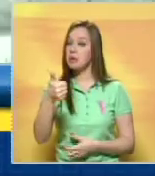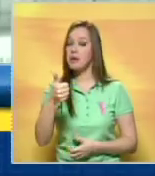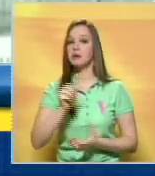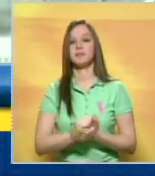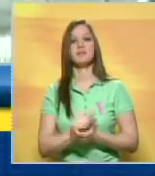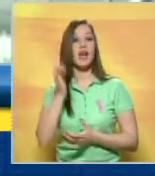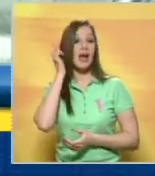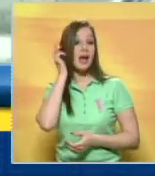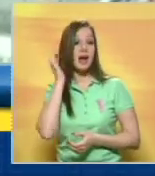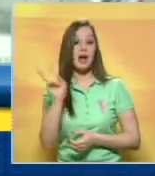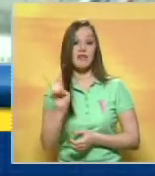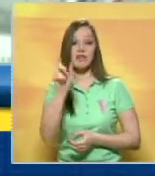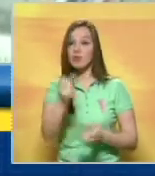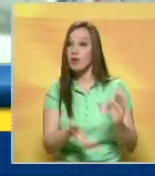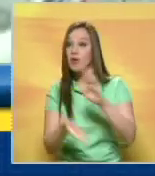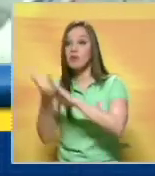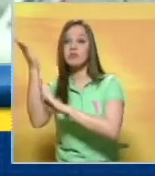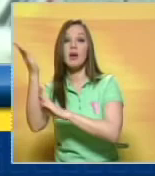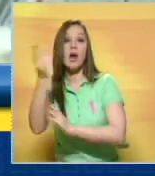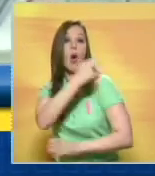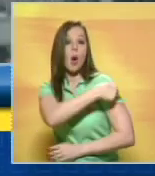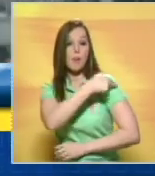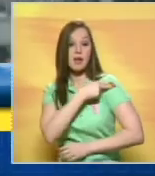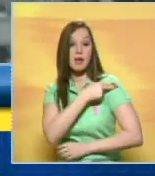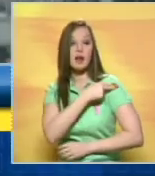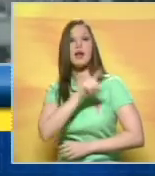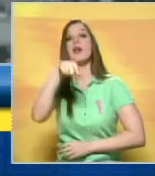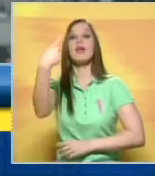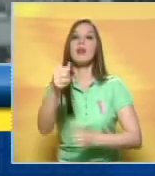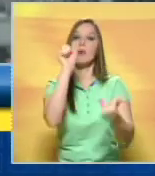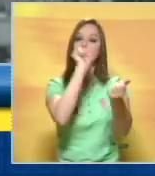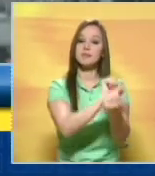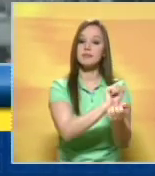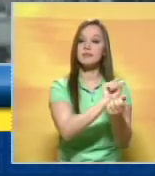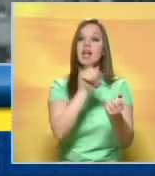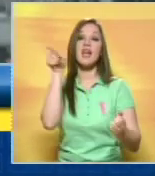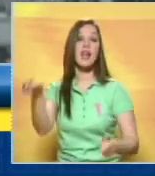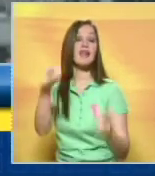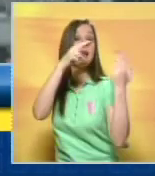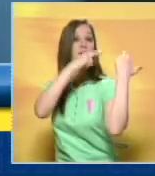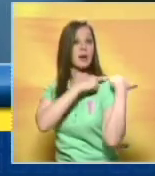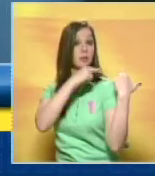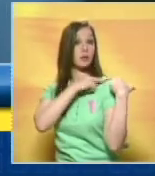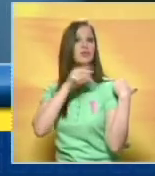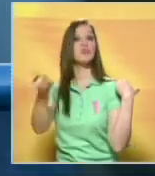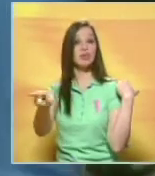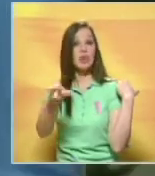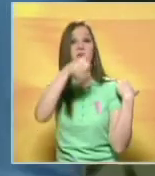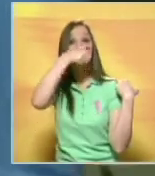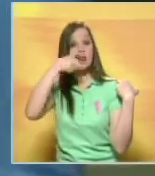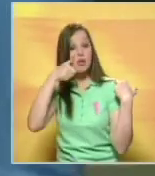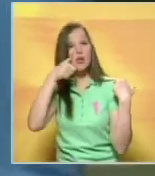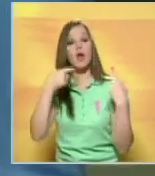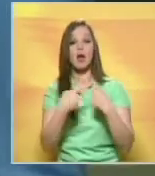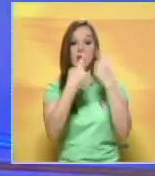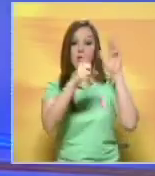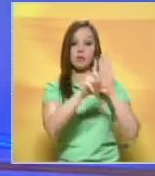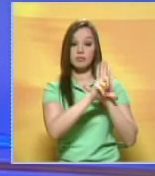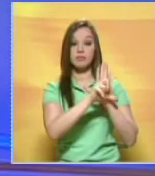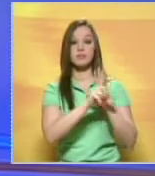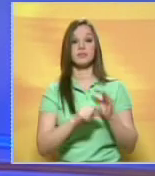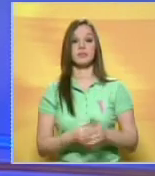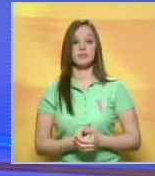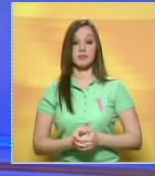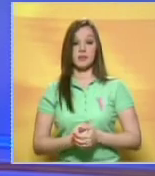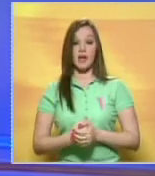venezolana fue trasladada a un hospital madrileño y luego fue detenida como presunta responsable de un delito contra la salud pública.